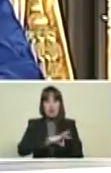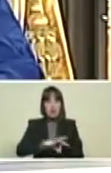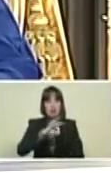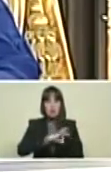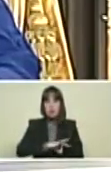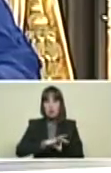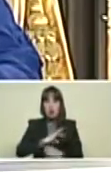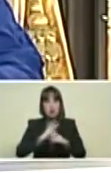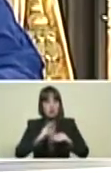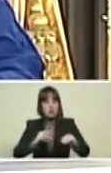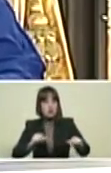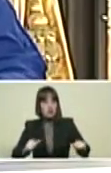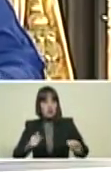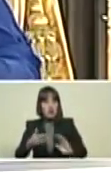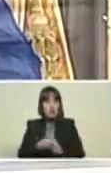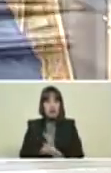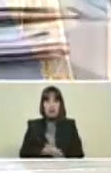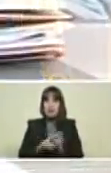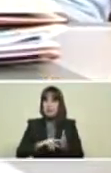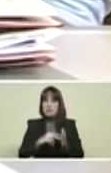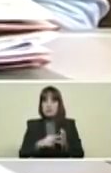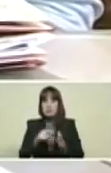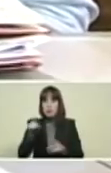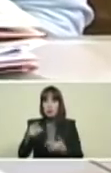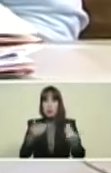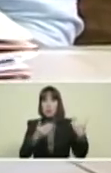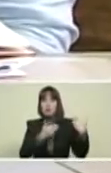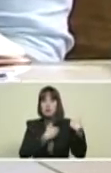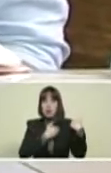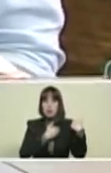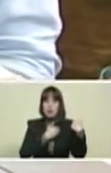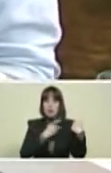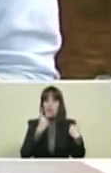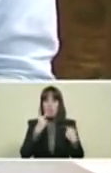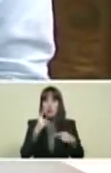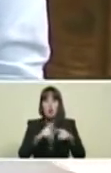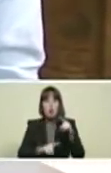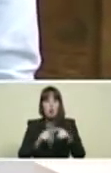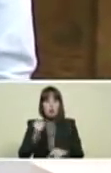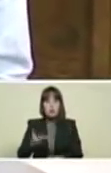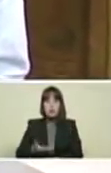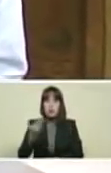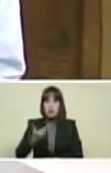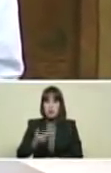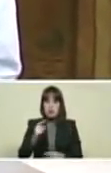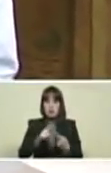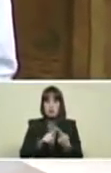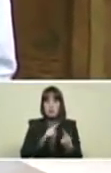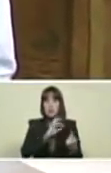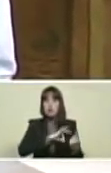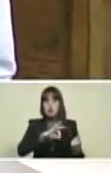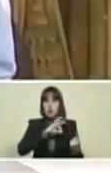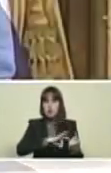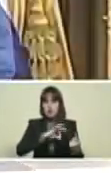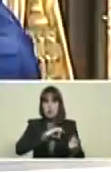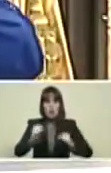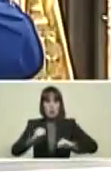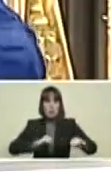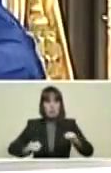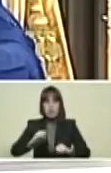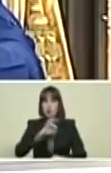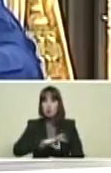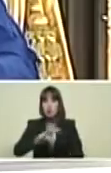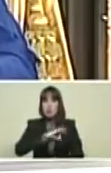lo territorial. Tienes en tus manos dos instrumentos fundamentales. En lo social, los movimientos sociales